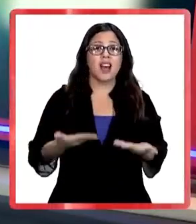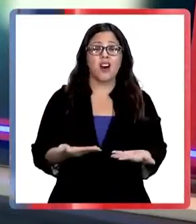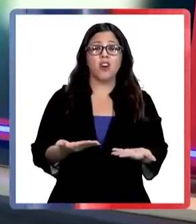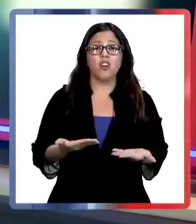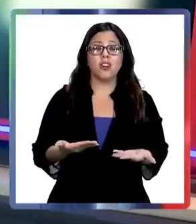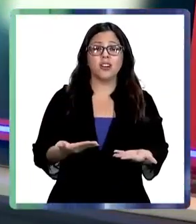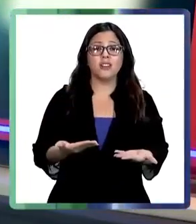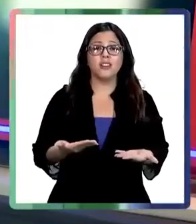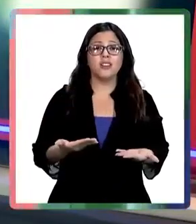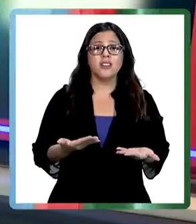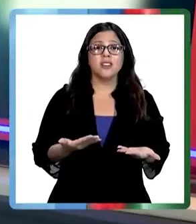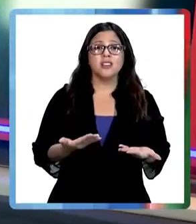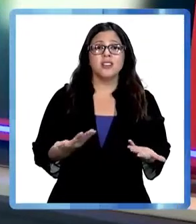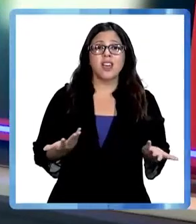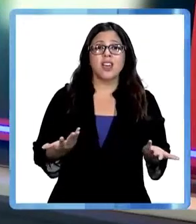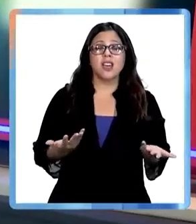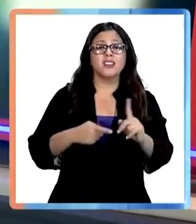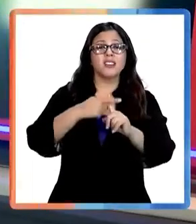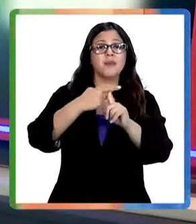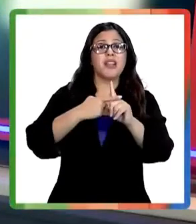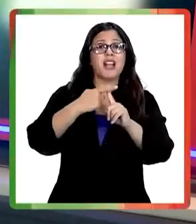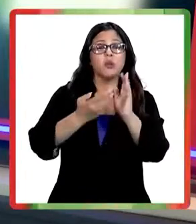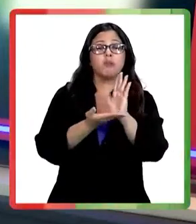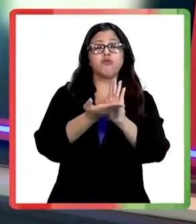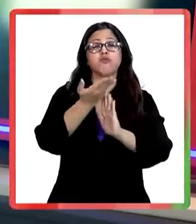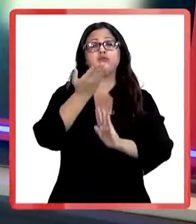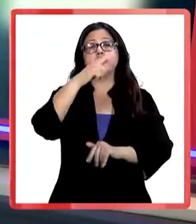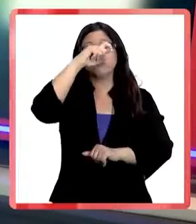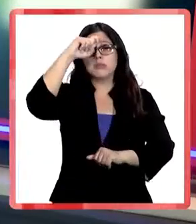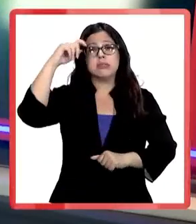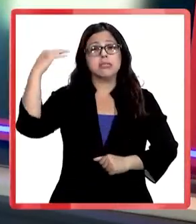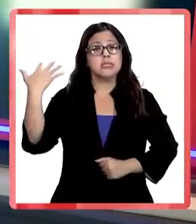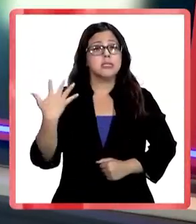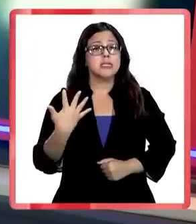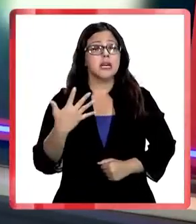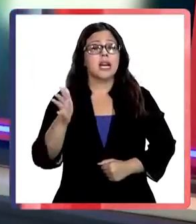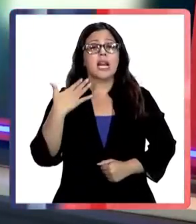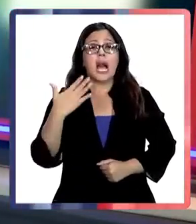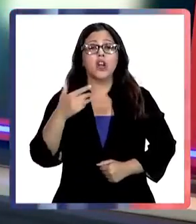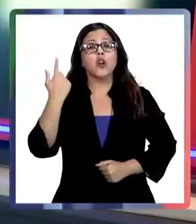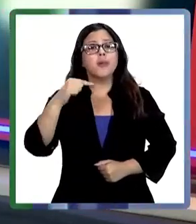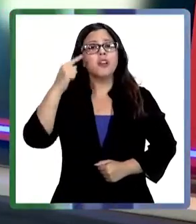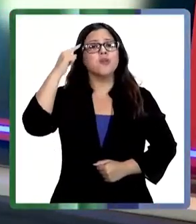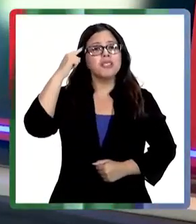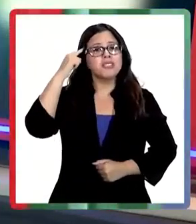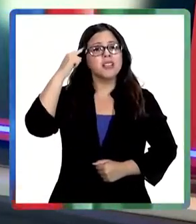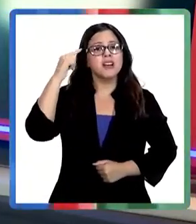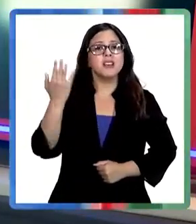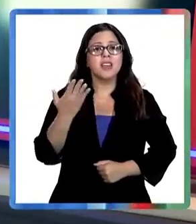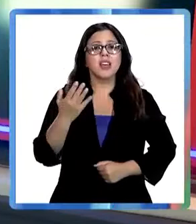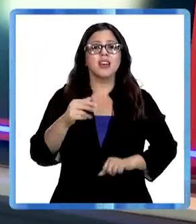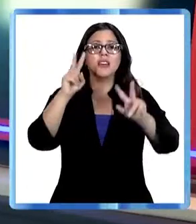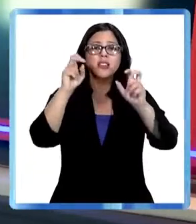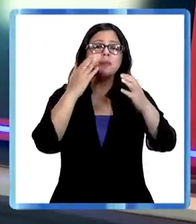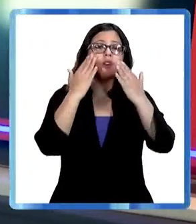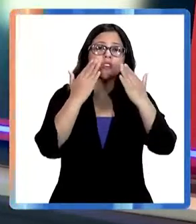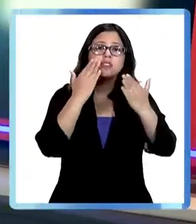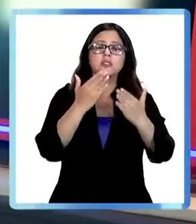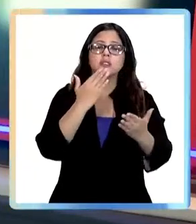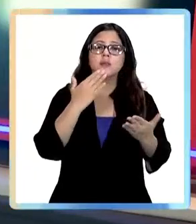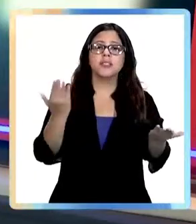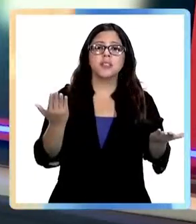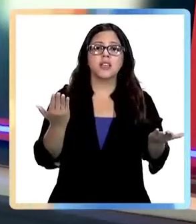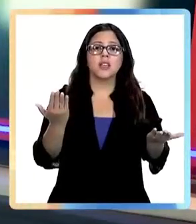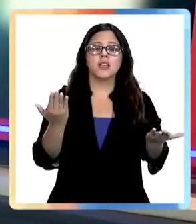en que en varios lugares de Chile la temperatura comienza a subir, entonces de verdad molesta un poquito, pero aquí tenemos que pensar, como usted bien dice, en términos solidarios y por sobre